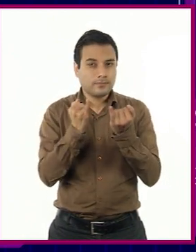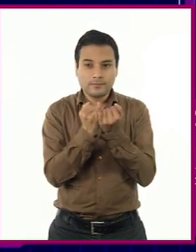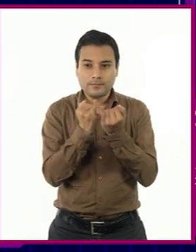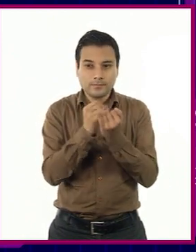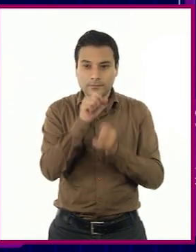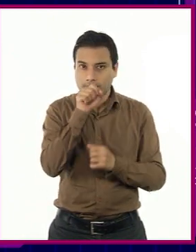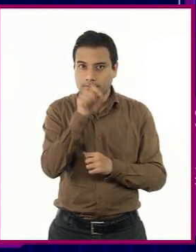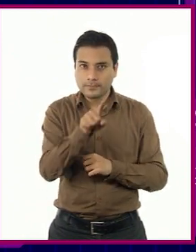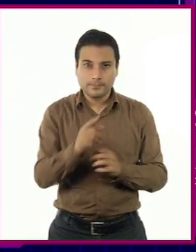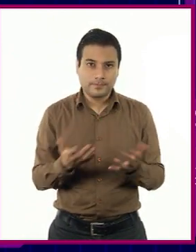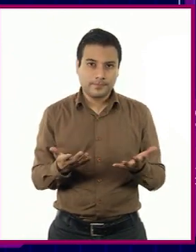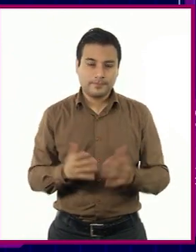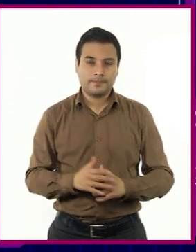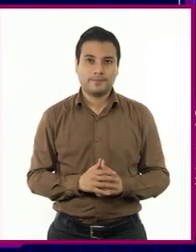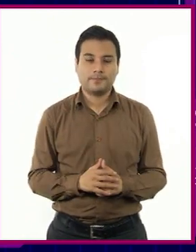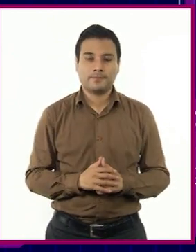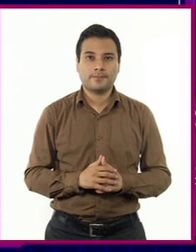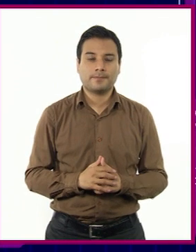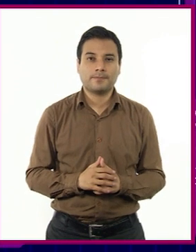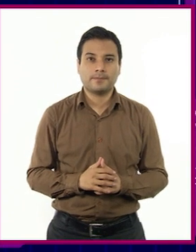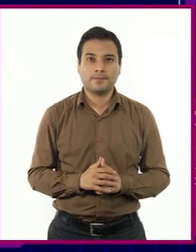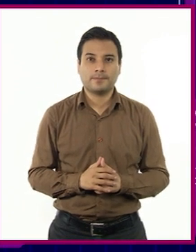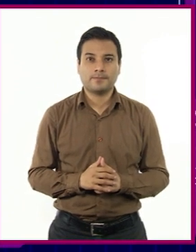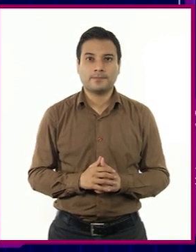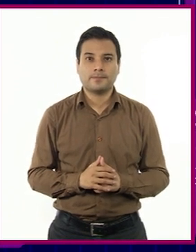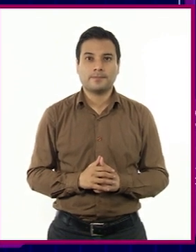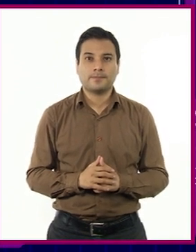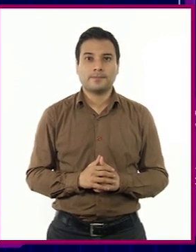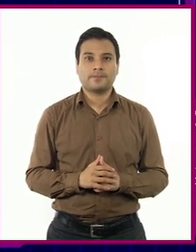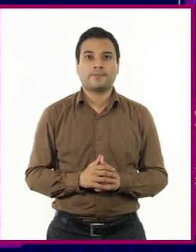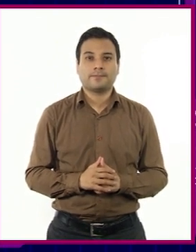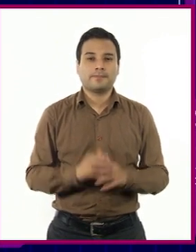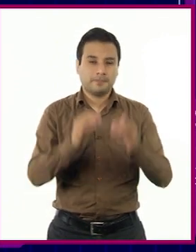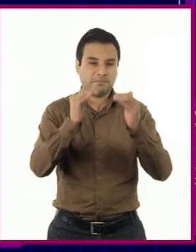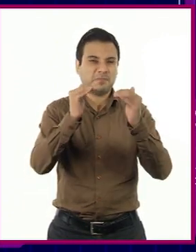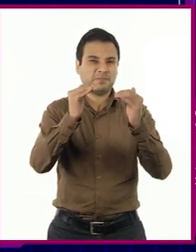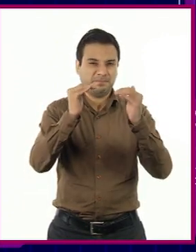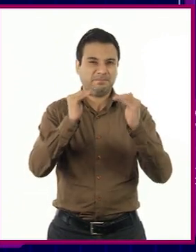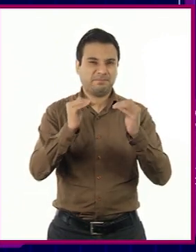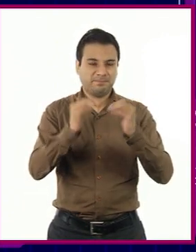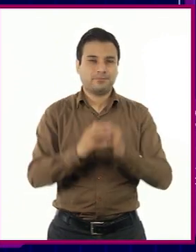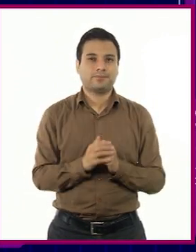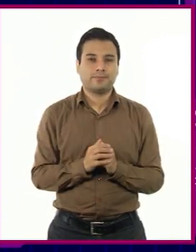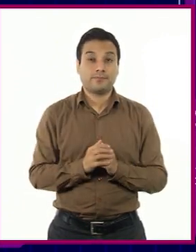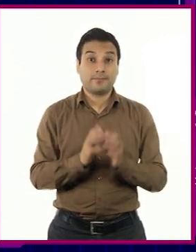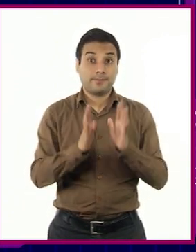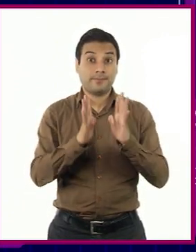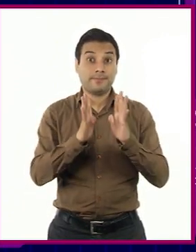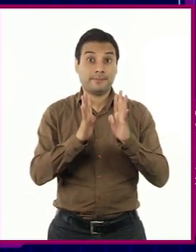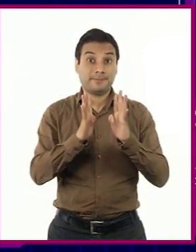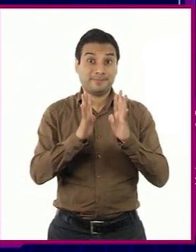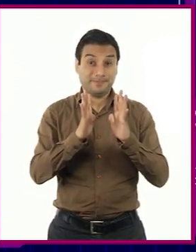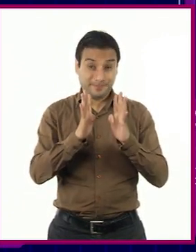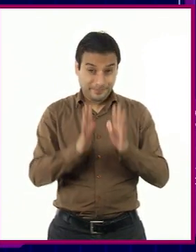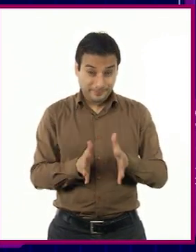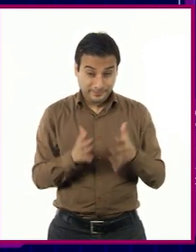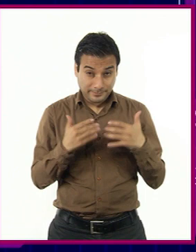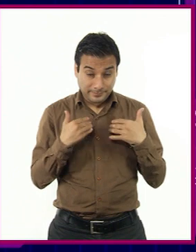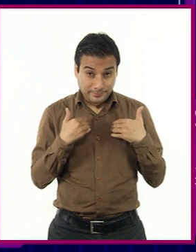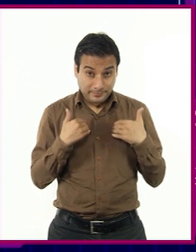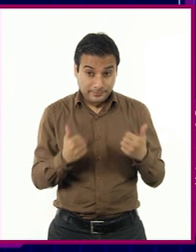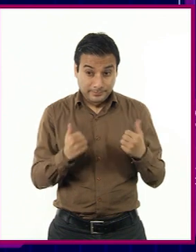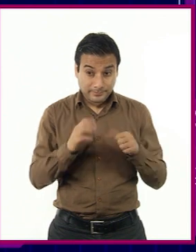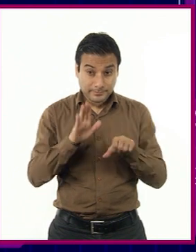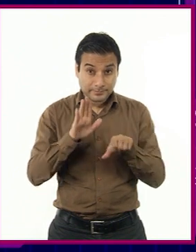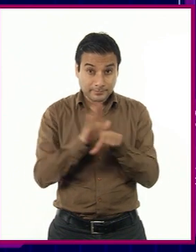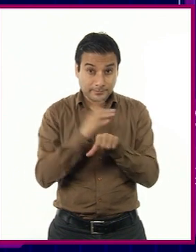ser correspondientes. Inciso E. Una vez comprendida la causa del por qué los